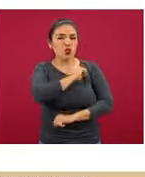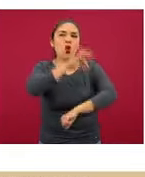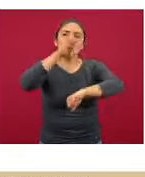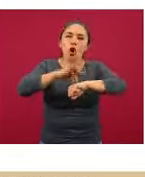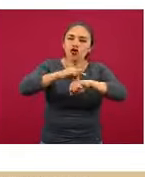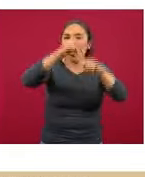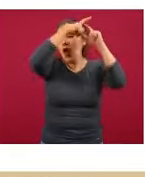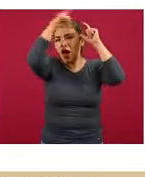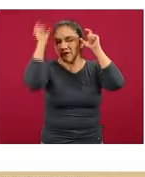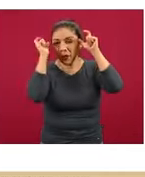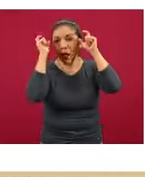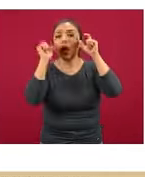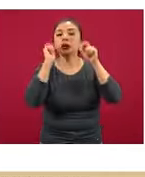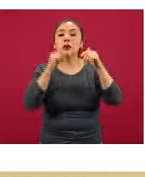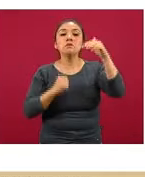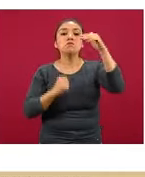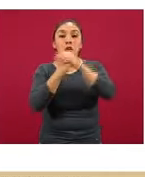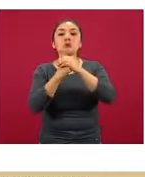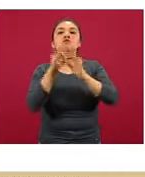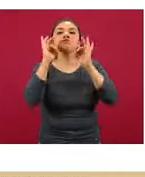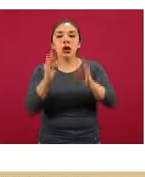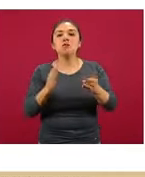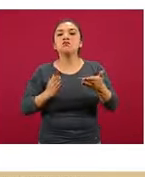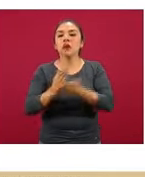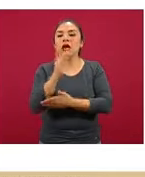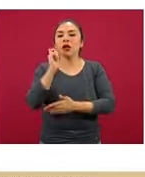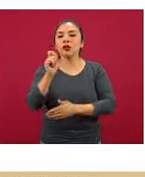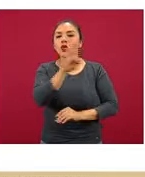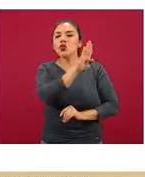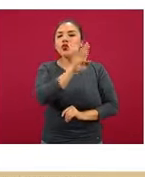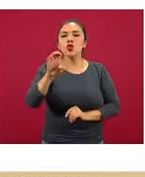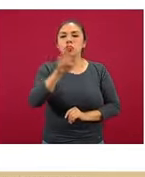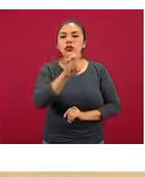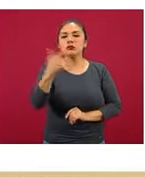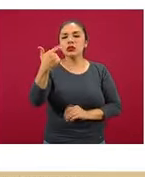no solamente alcanzó la meta programada, que eran estos